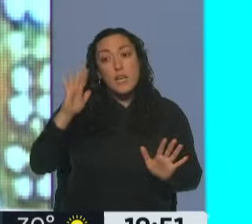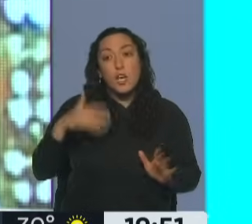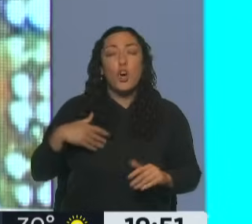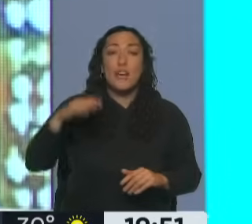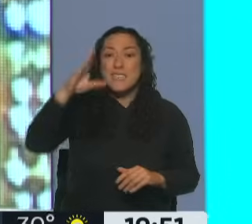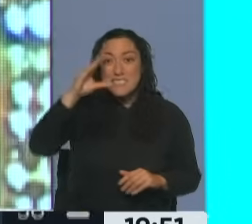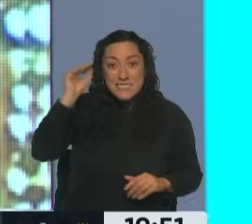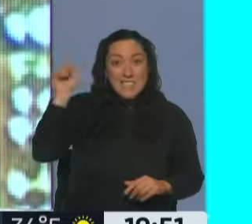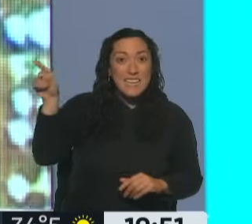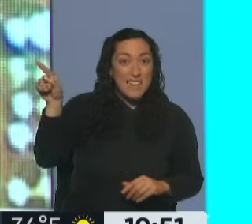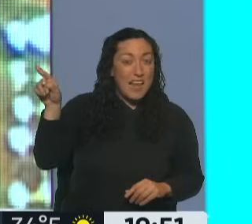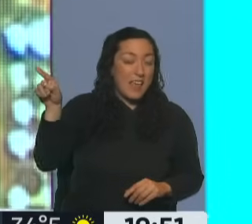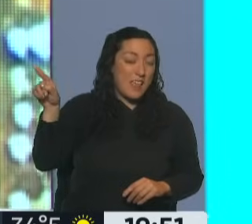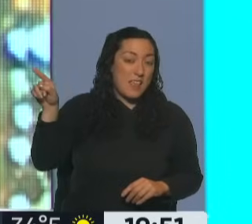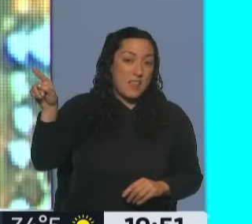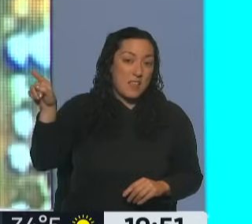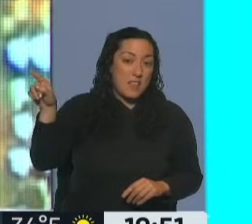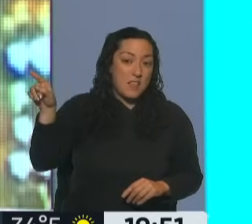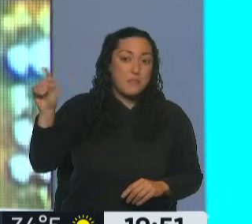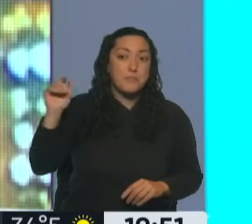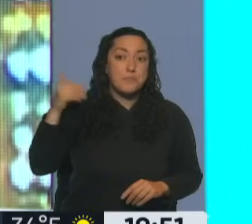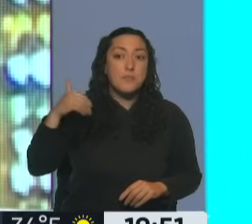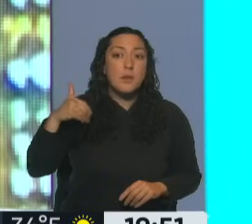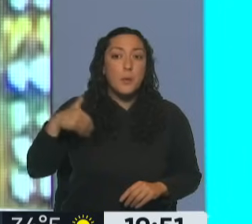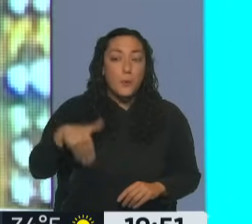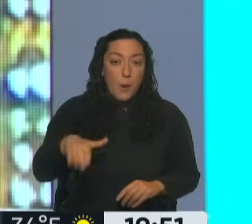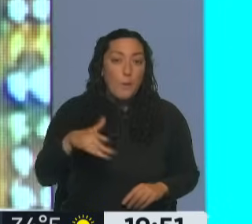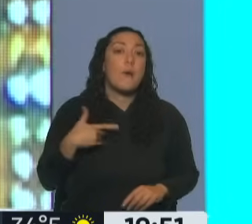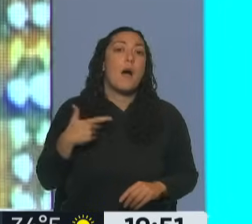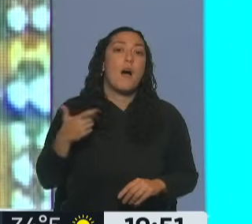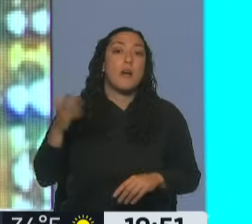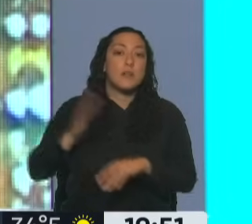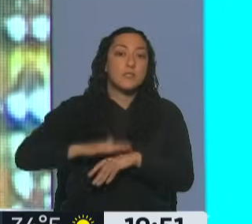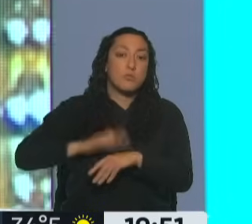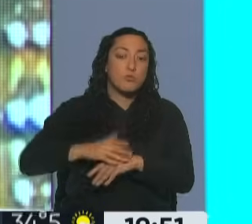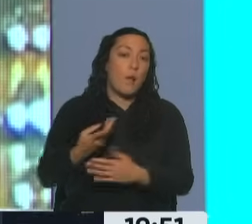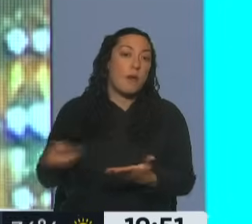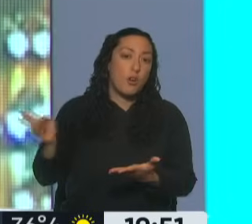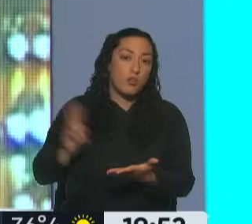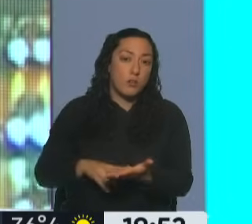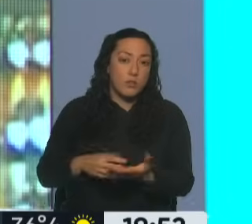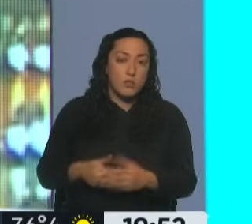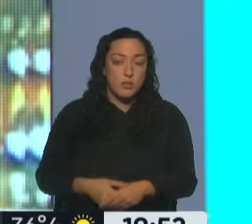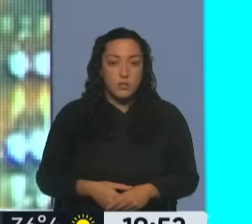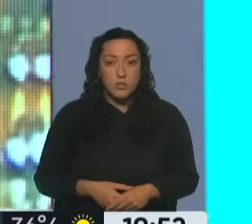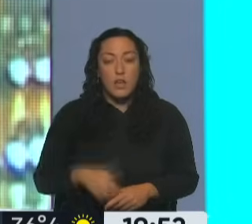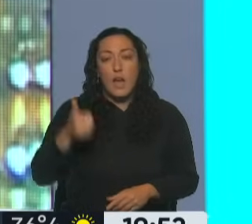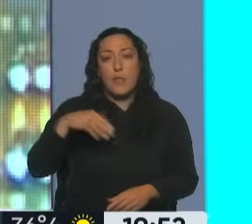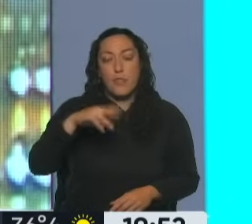Cristina Kirchner va a poder, digamos, va a tener que hacerse cargo nuevamente. Andrés